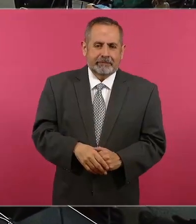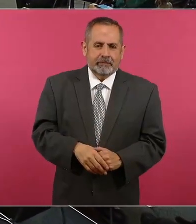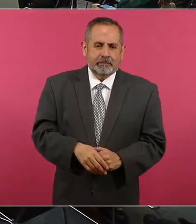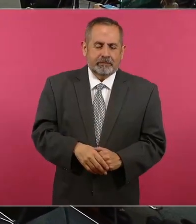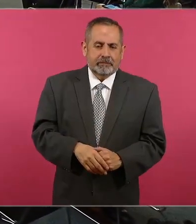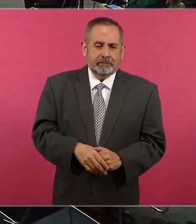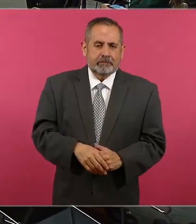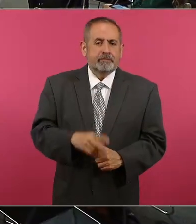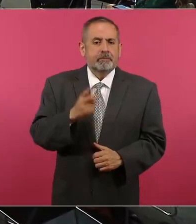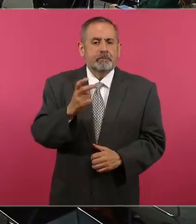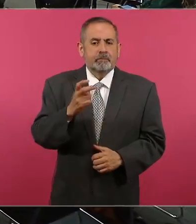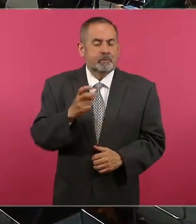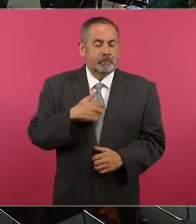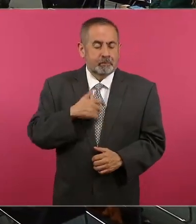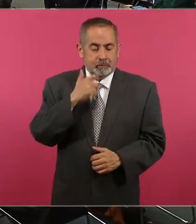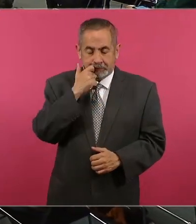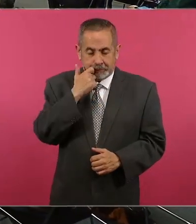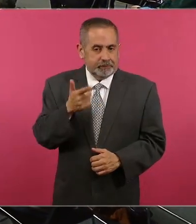Por eso yo no quiero que